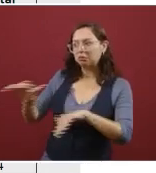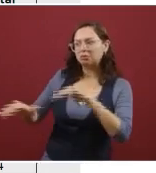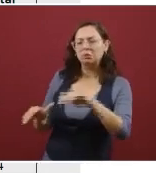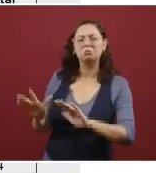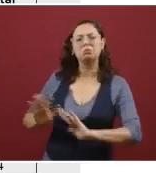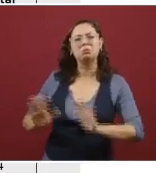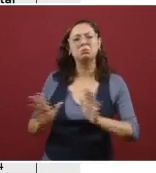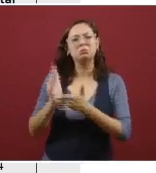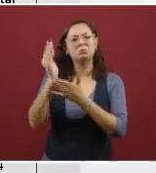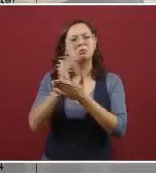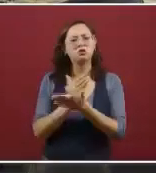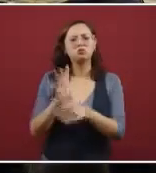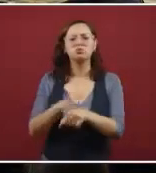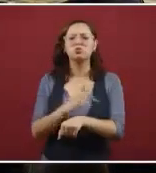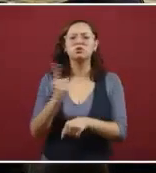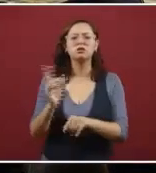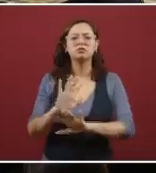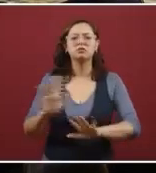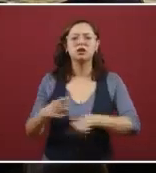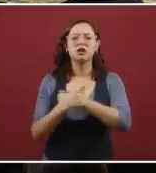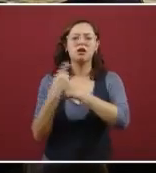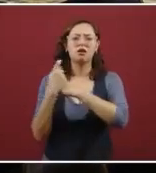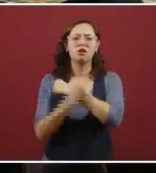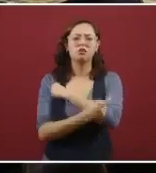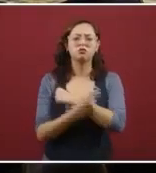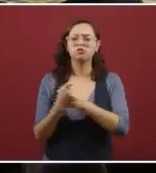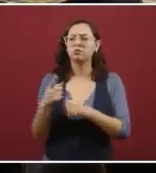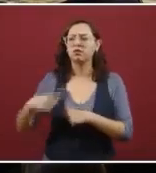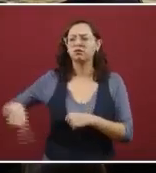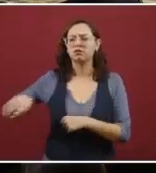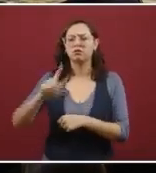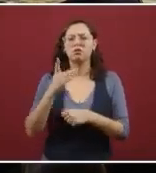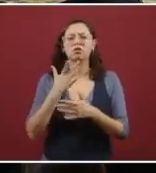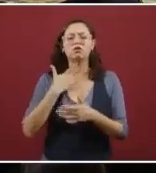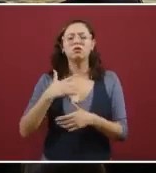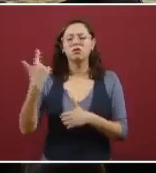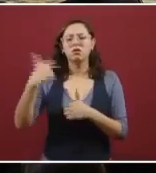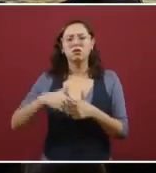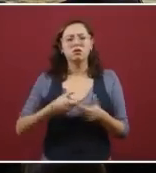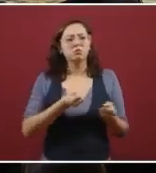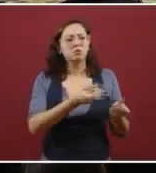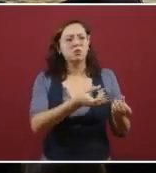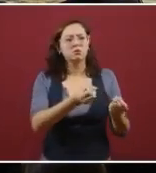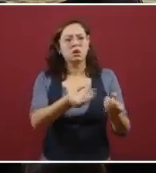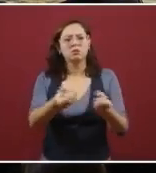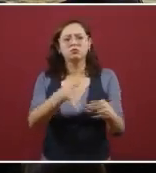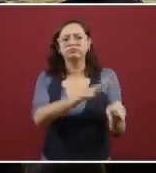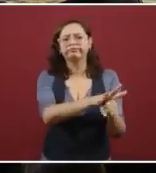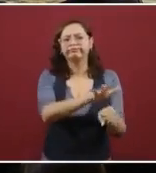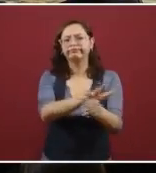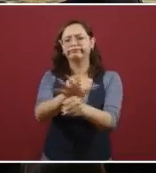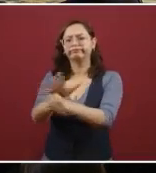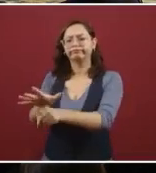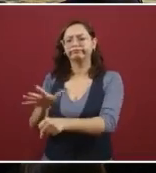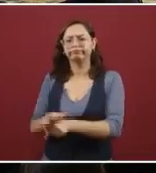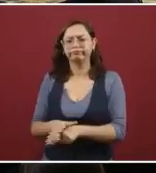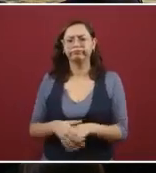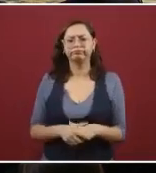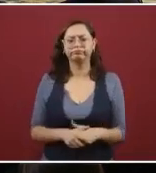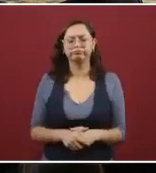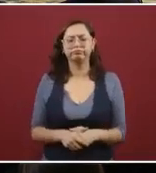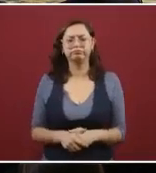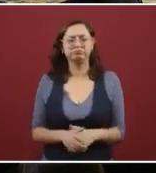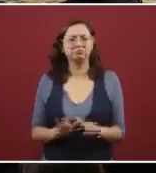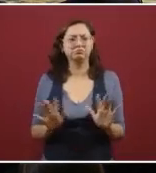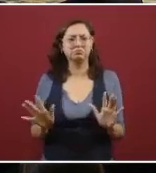manera adecuada. Entonces, se puede observar en la gráfica que prácticamente ya no